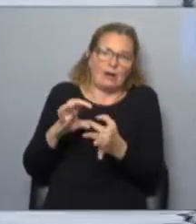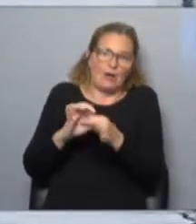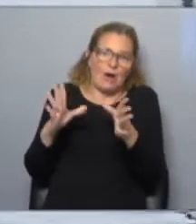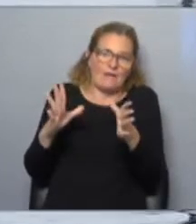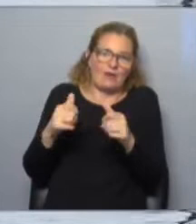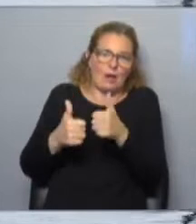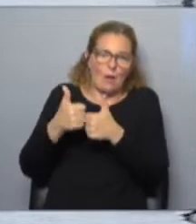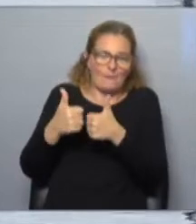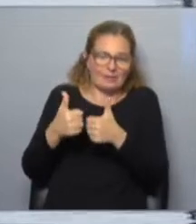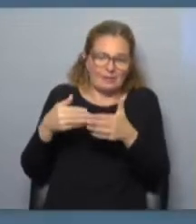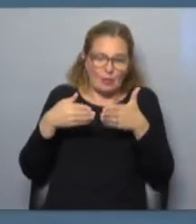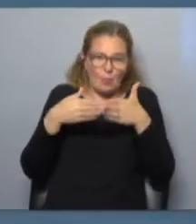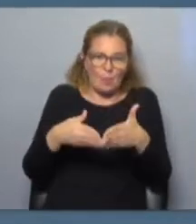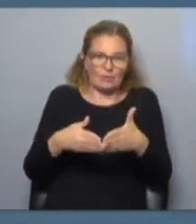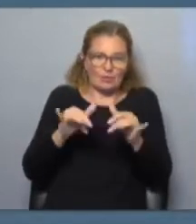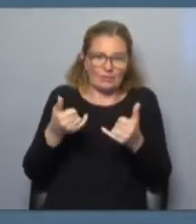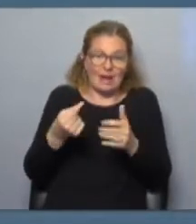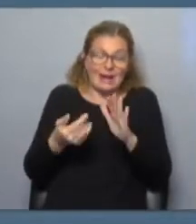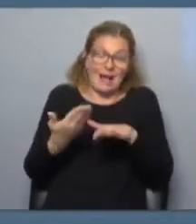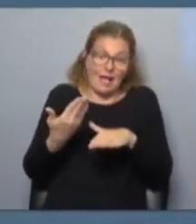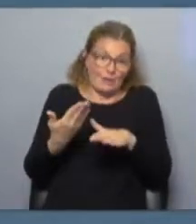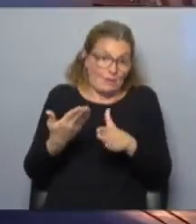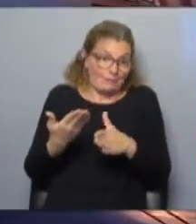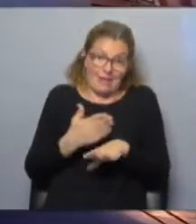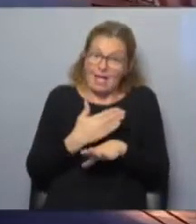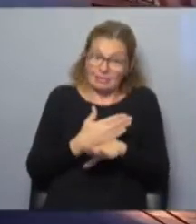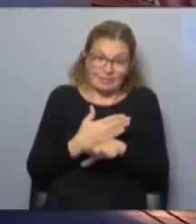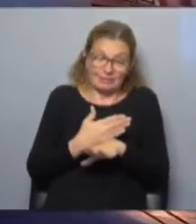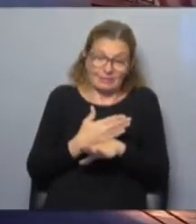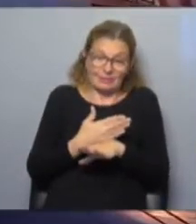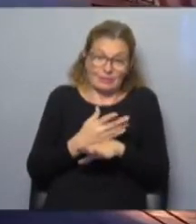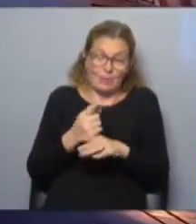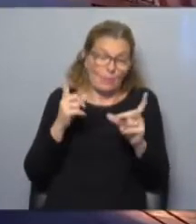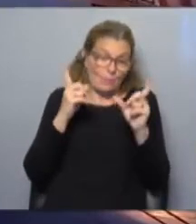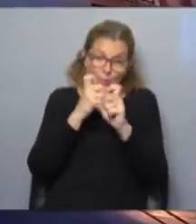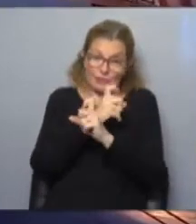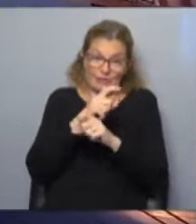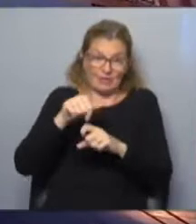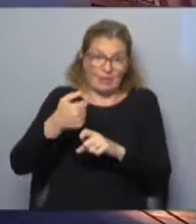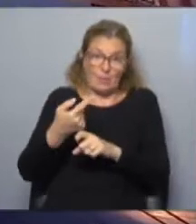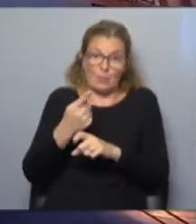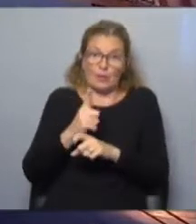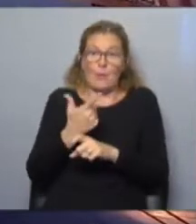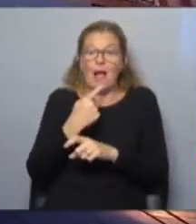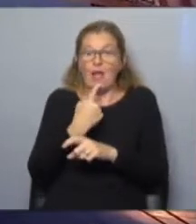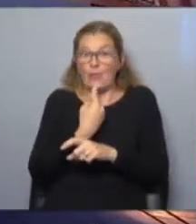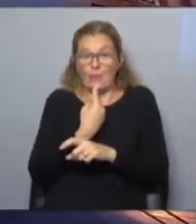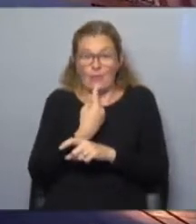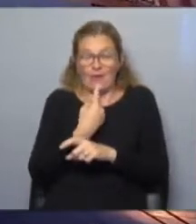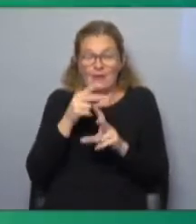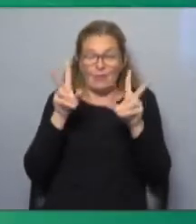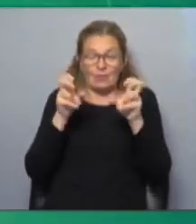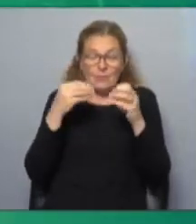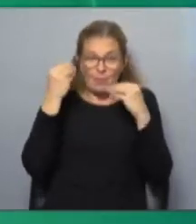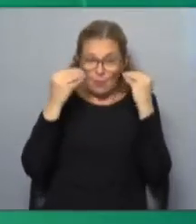competencia en un puerto que ya es caro de por sí va a ser muy complejo después pero indudablemente que es un tema